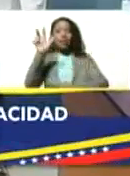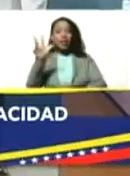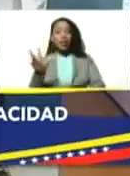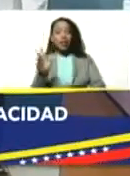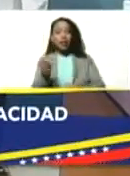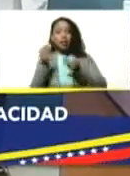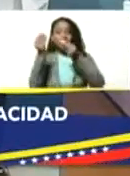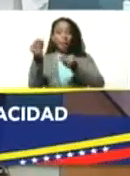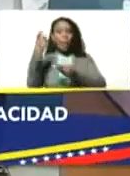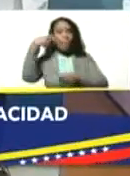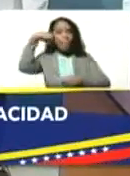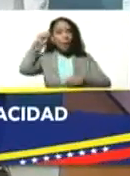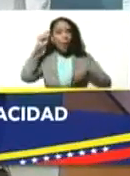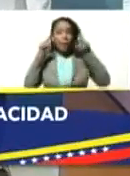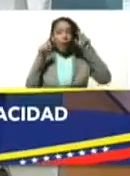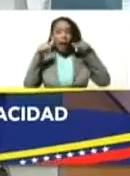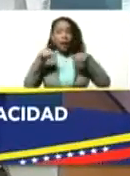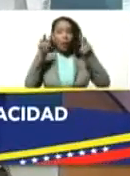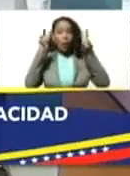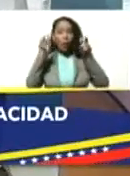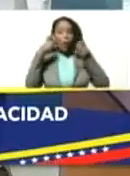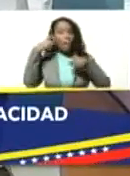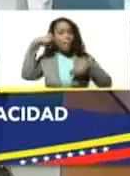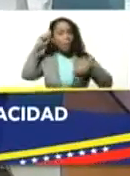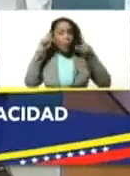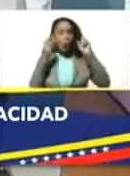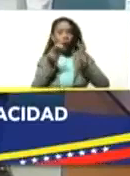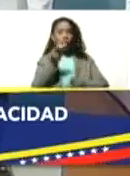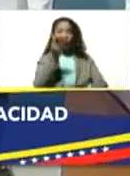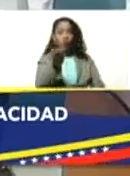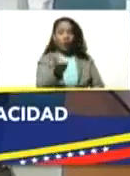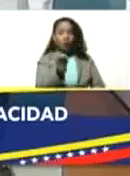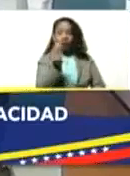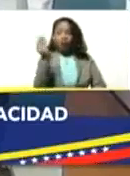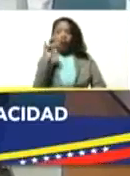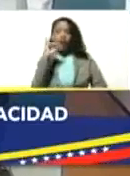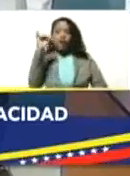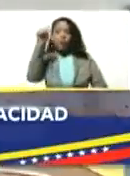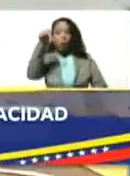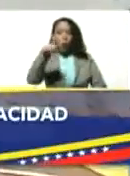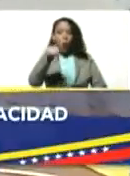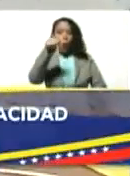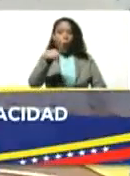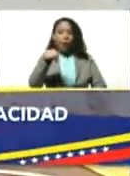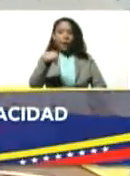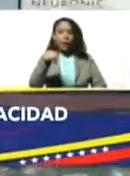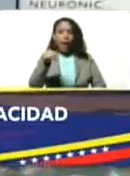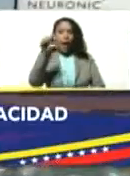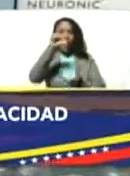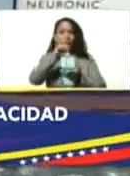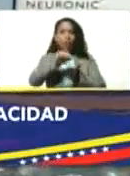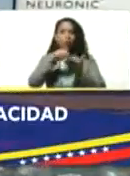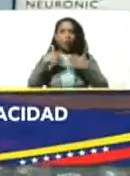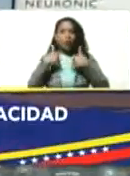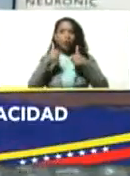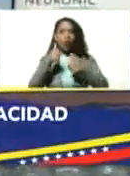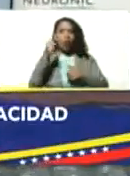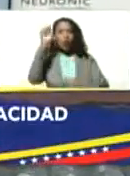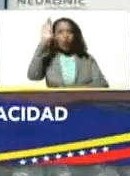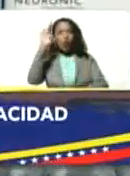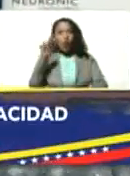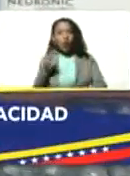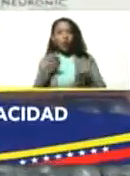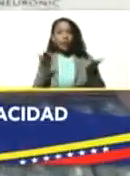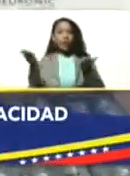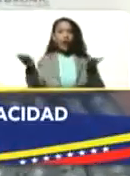entregado ya sus prótesis. Y con estas nuevas prótesis que usted está anunciando acá en este centro, que se hace todos los